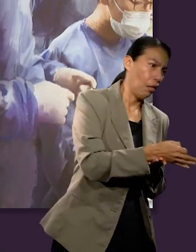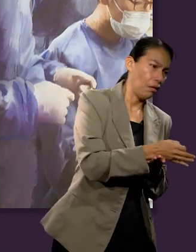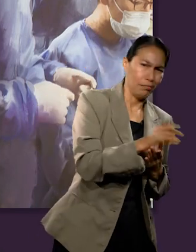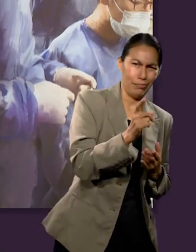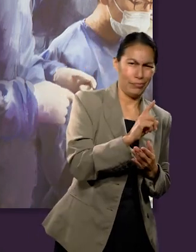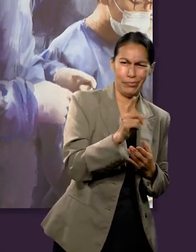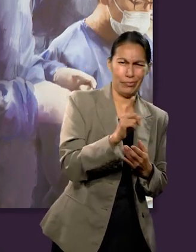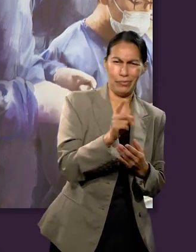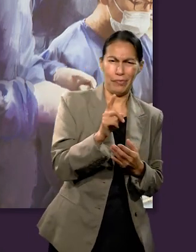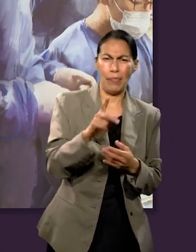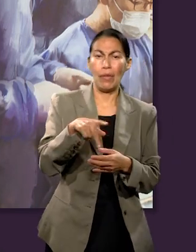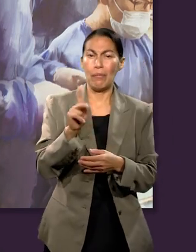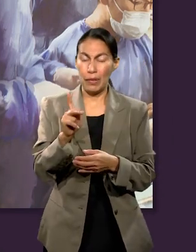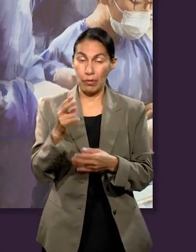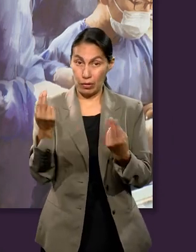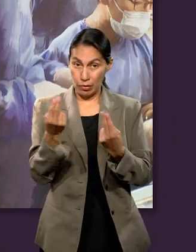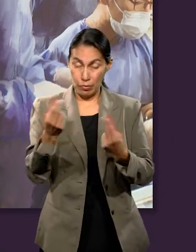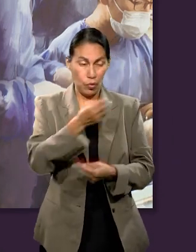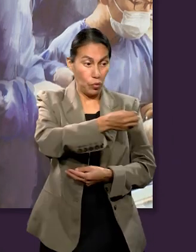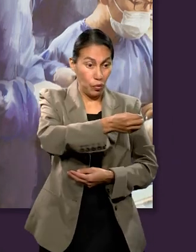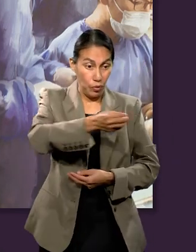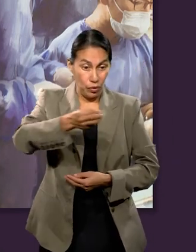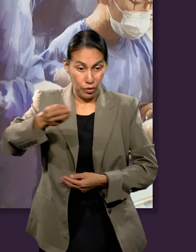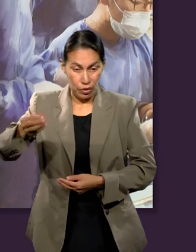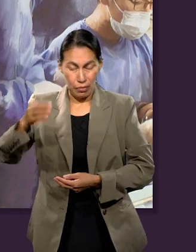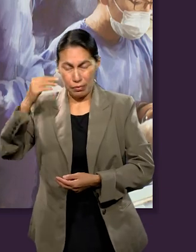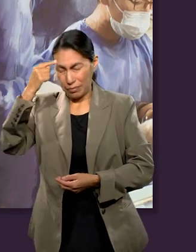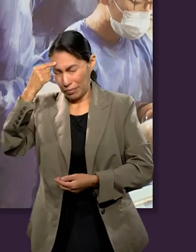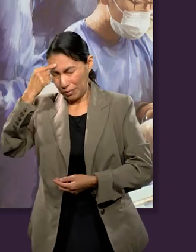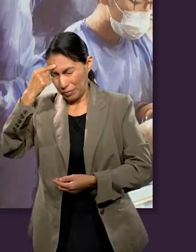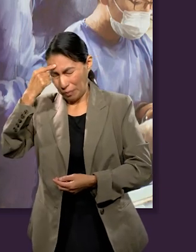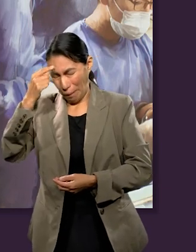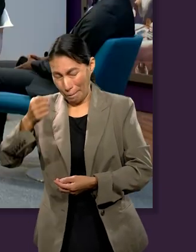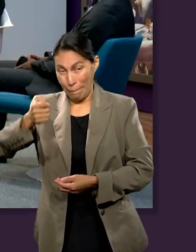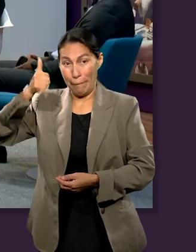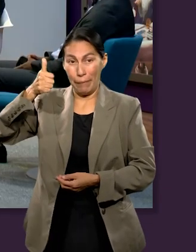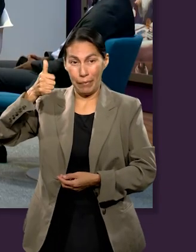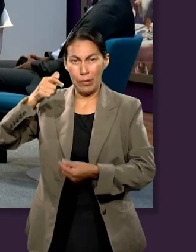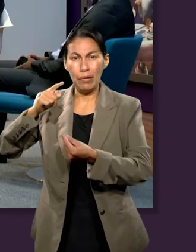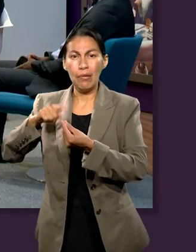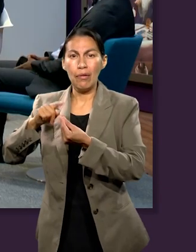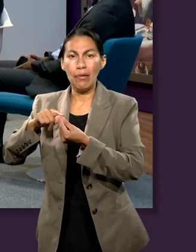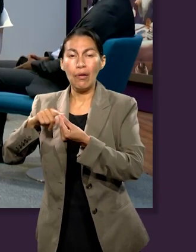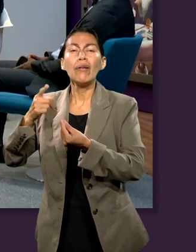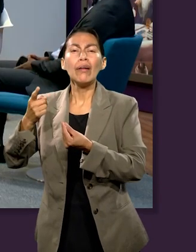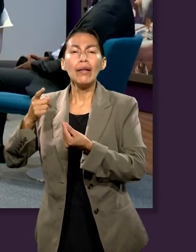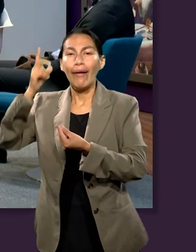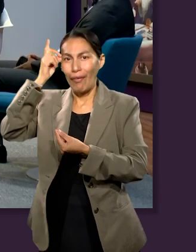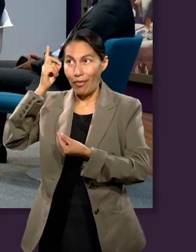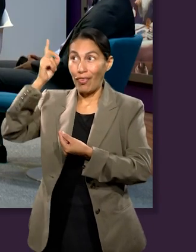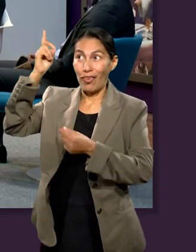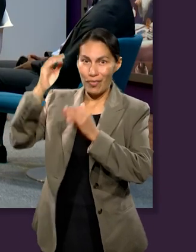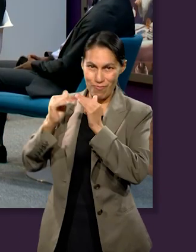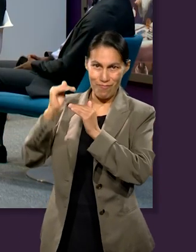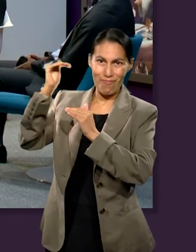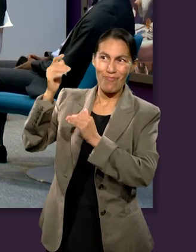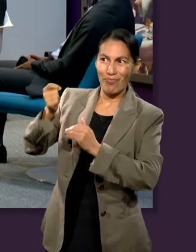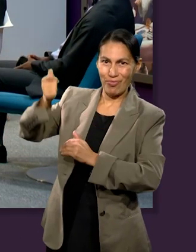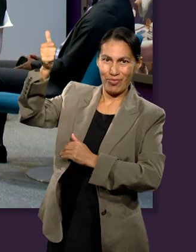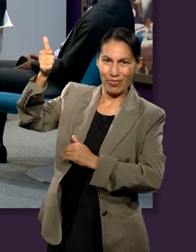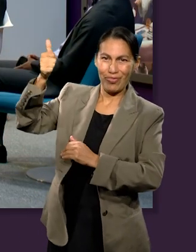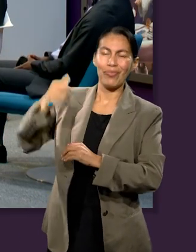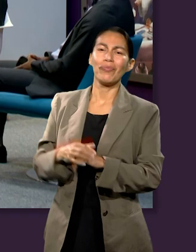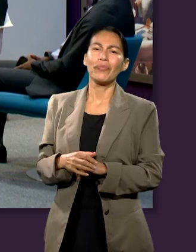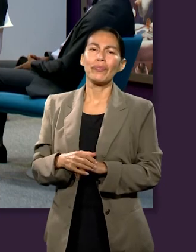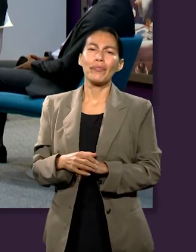a perderte pero debemos de como poner en perspectiva y ordenar nuestro lo que tenemos en principios no poner siempre a Dios en primer